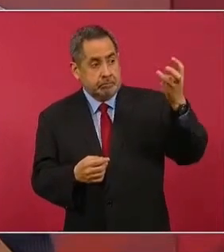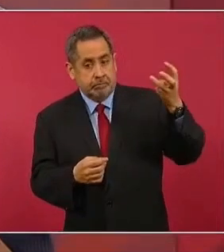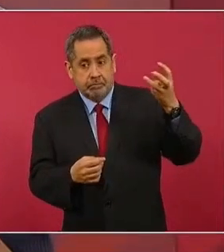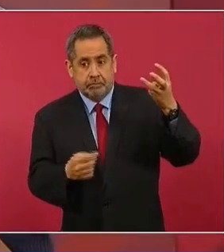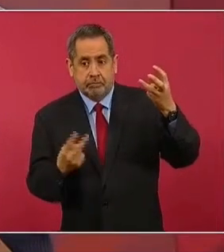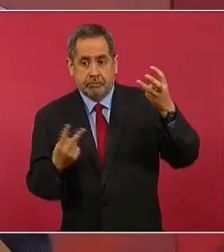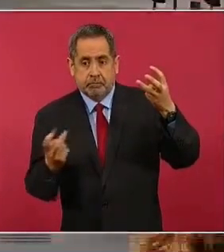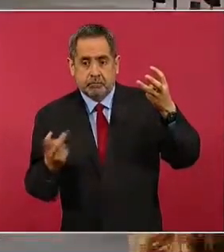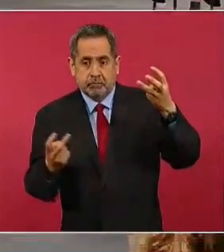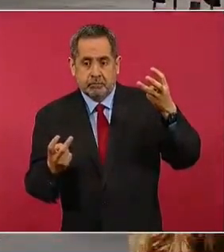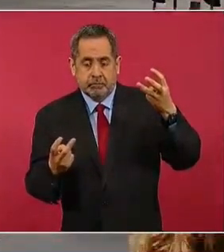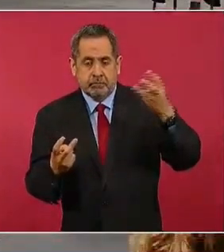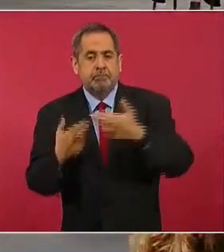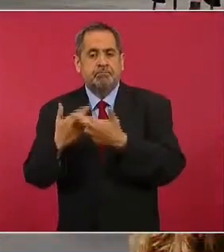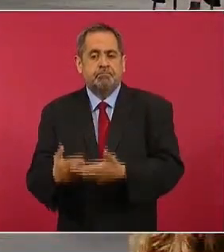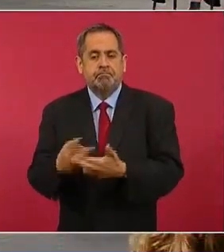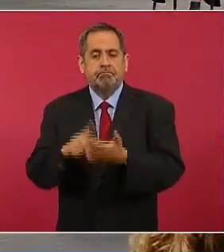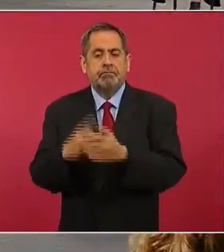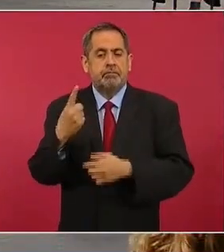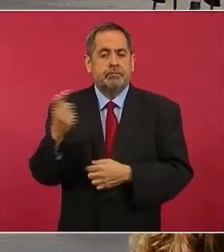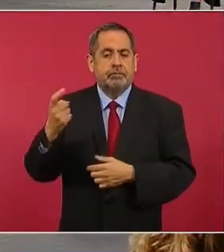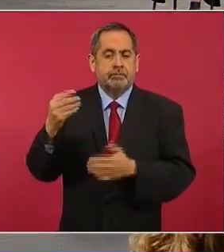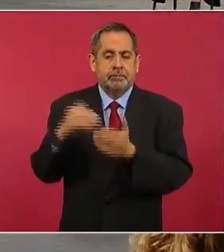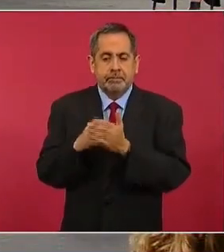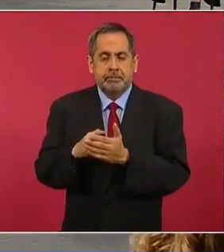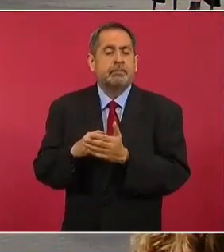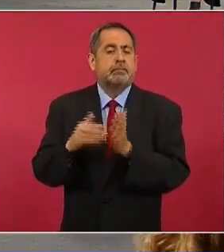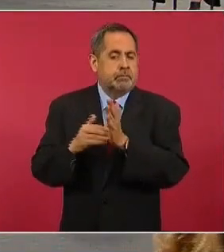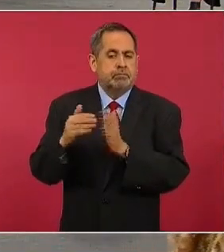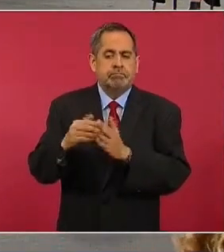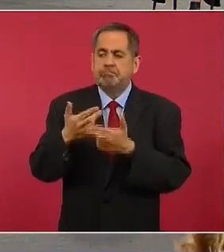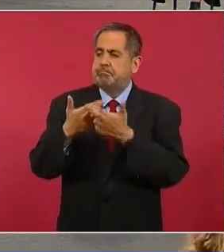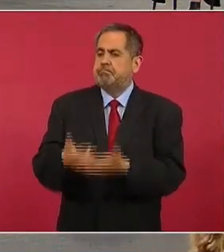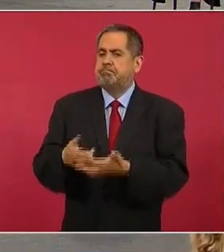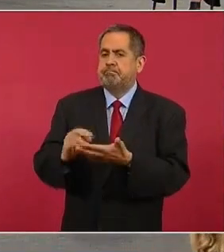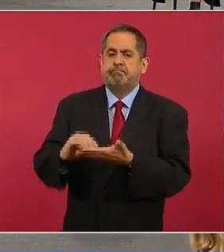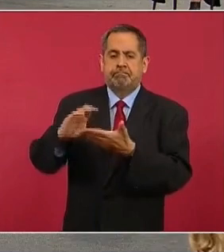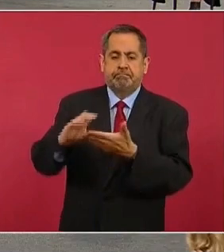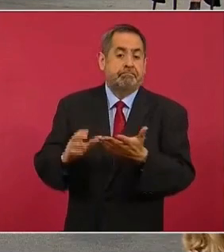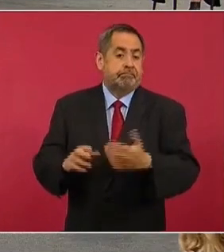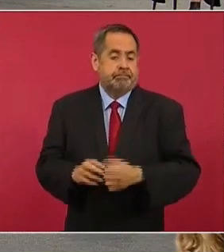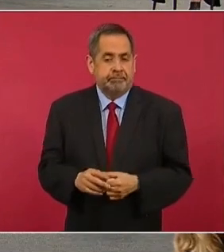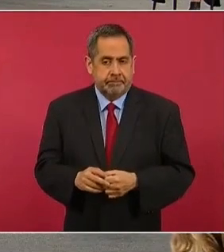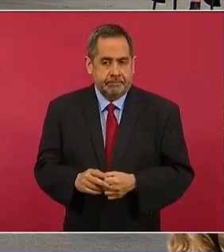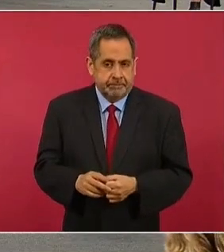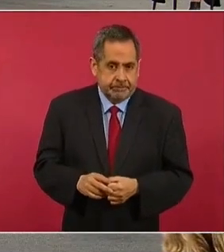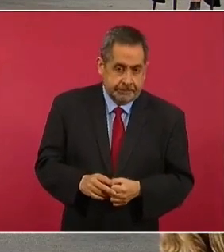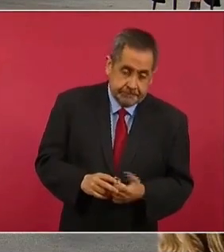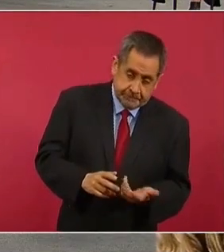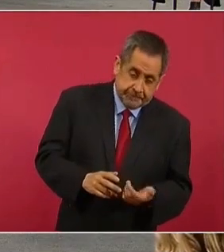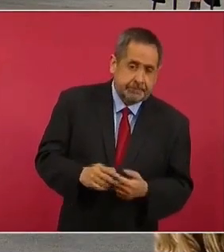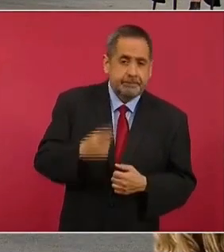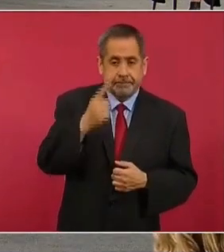100,000. 100,000 millones. Bueno, de ese